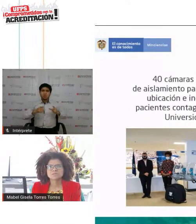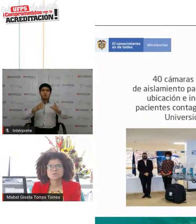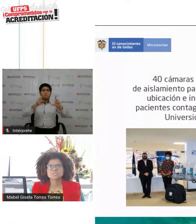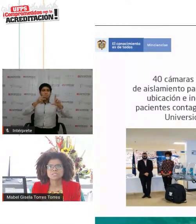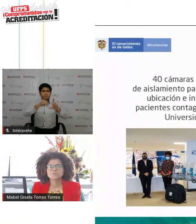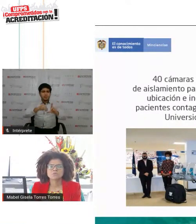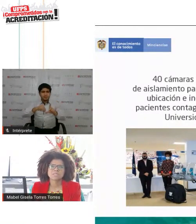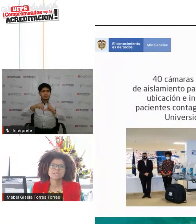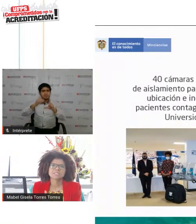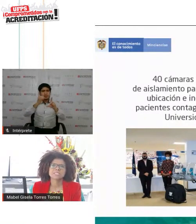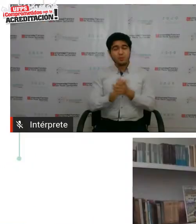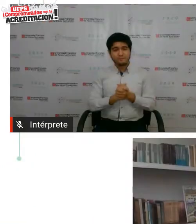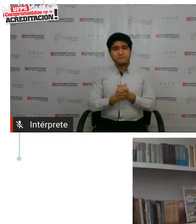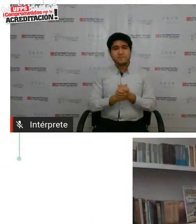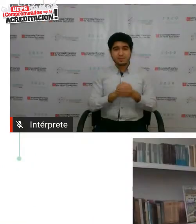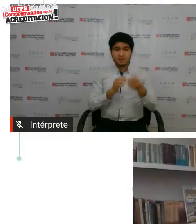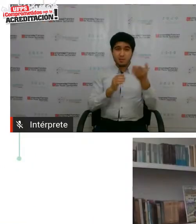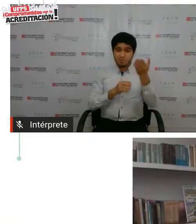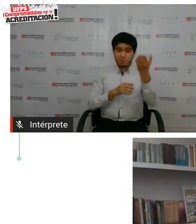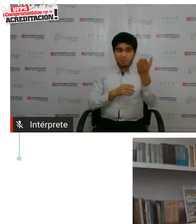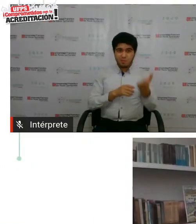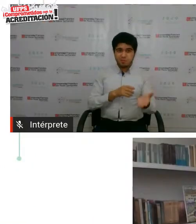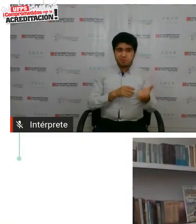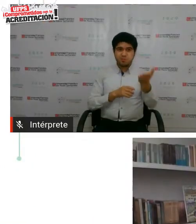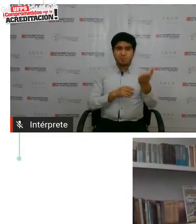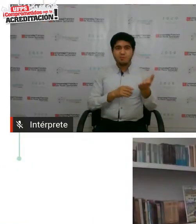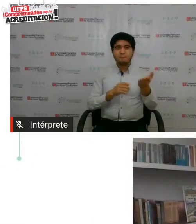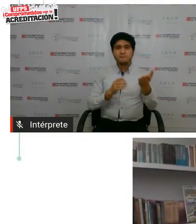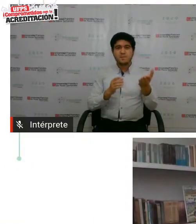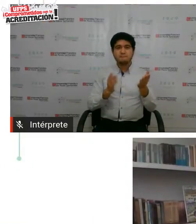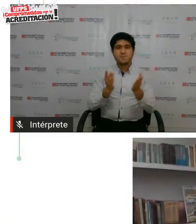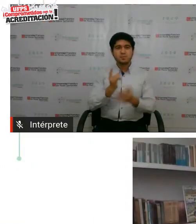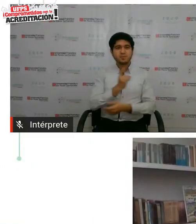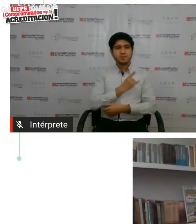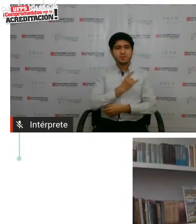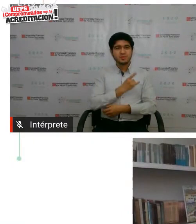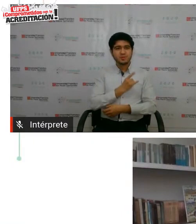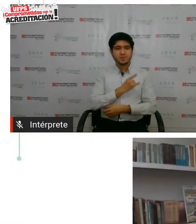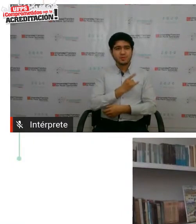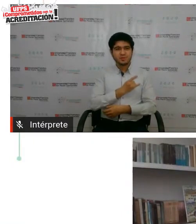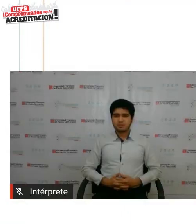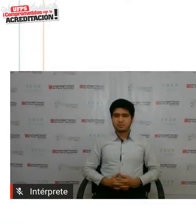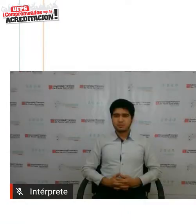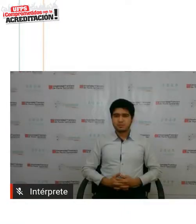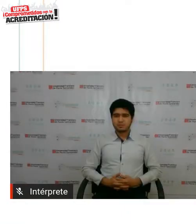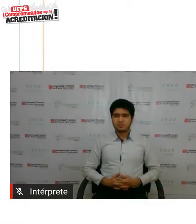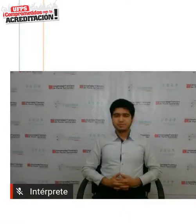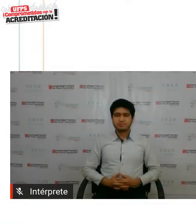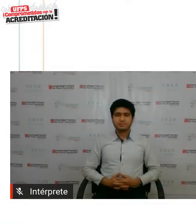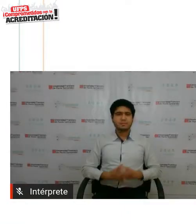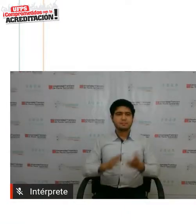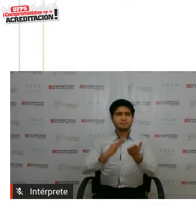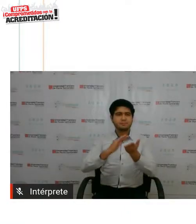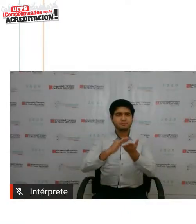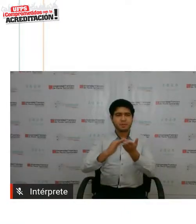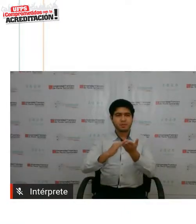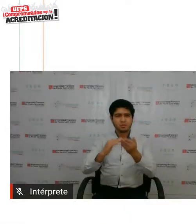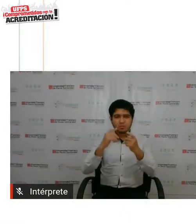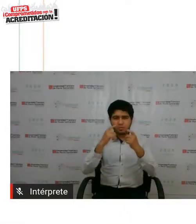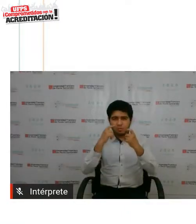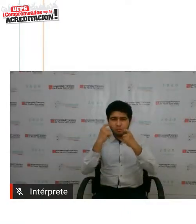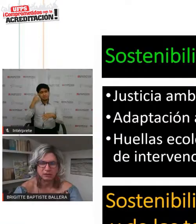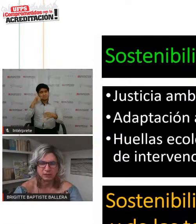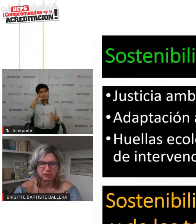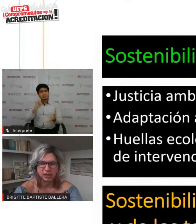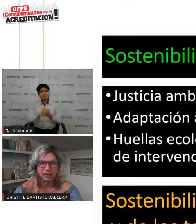pandemia y pospandemia. De igual manera participó la doctora Brigitte Baptiste, rectora de la